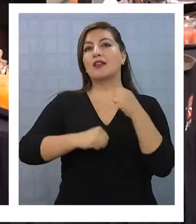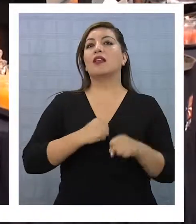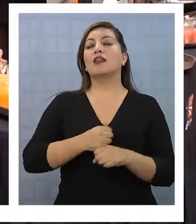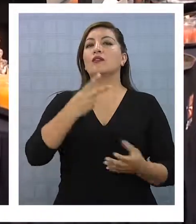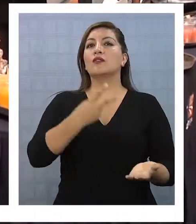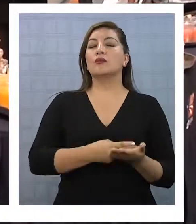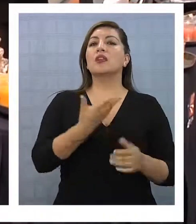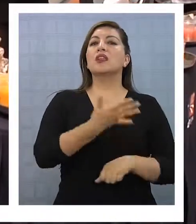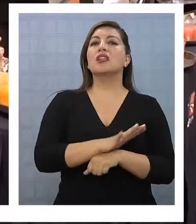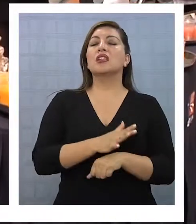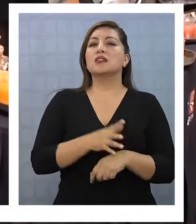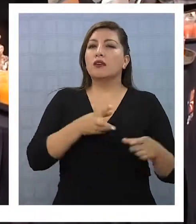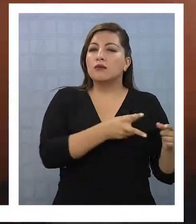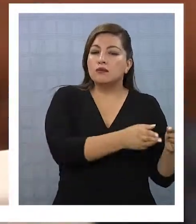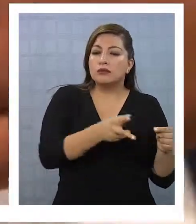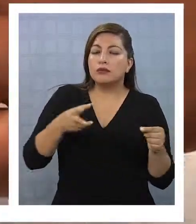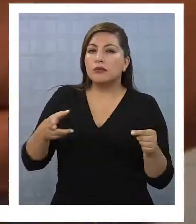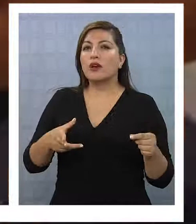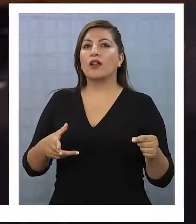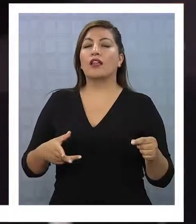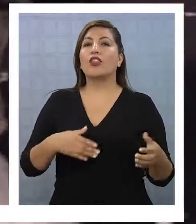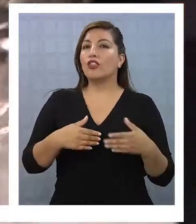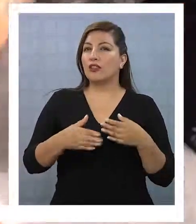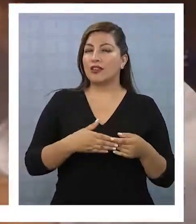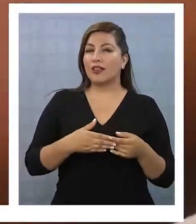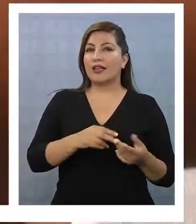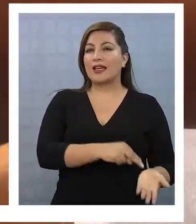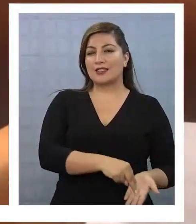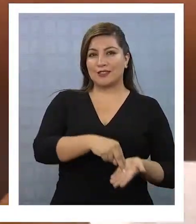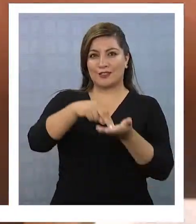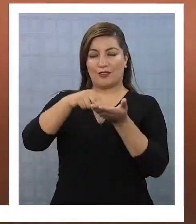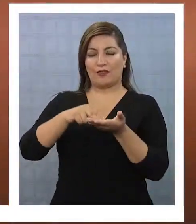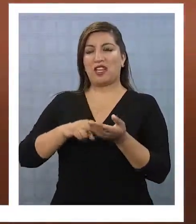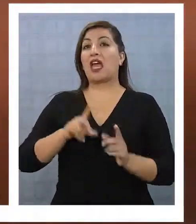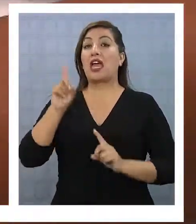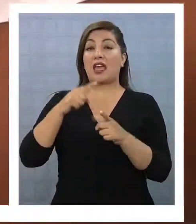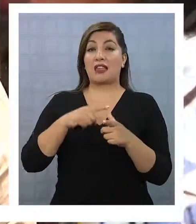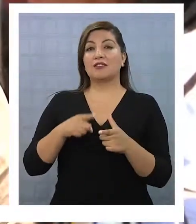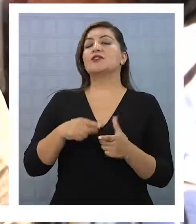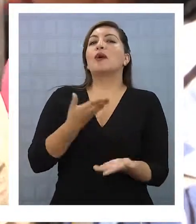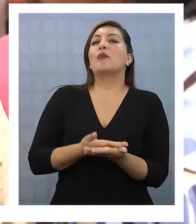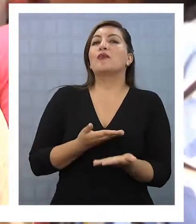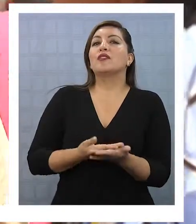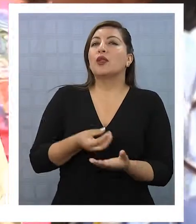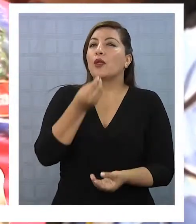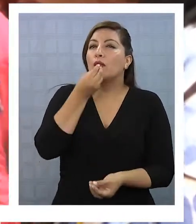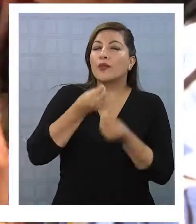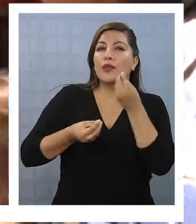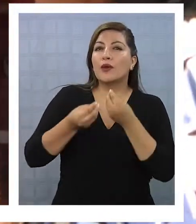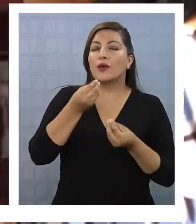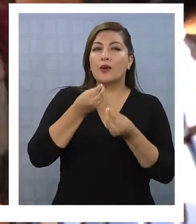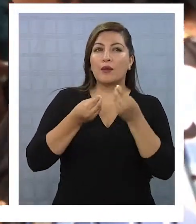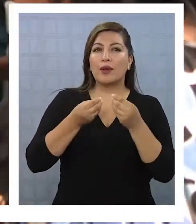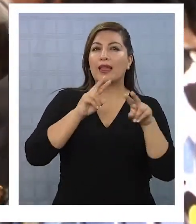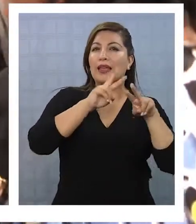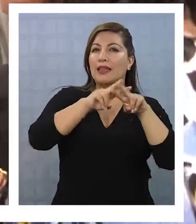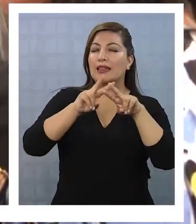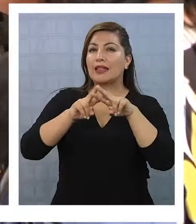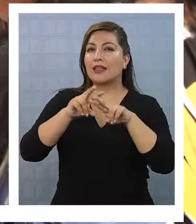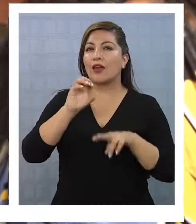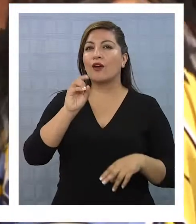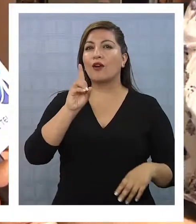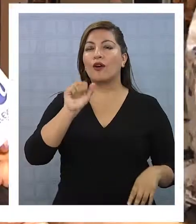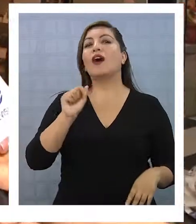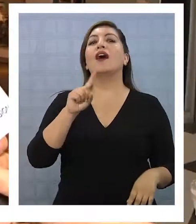lanzado en el Mall Sofri, donde los visitantes aprovecharon de degustar los productos estrella del oasis. Es